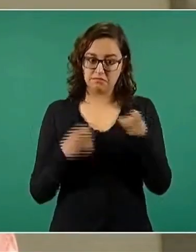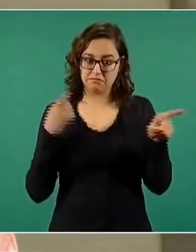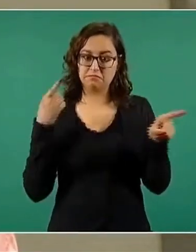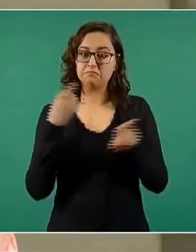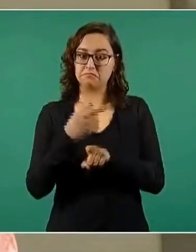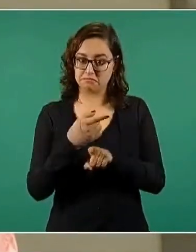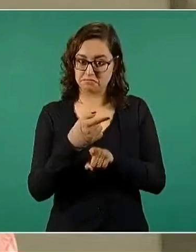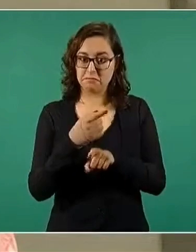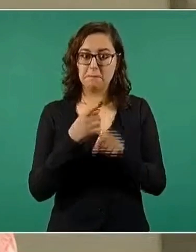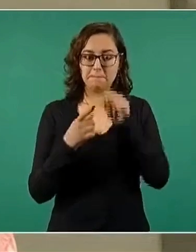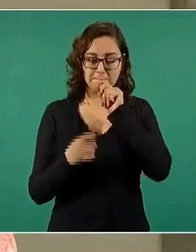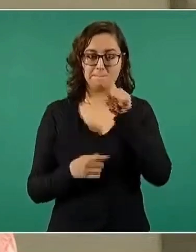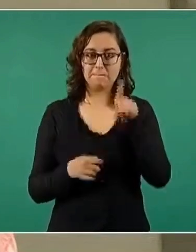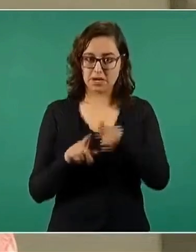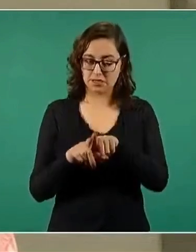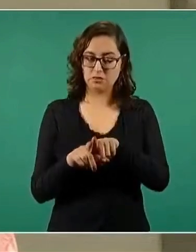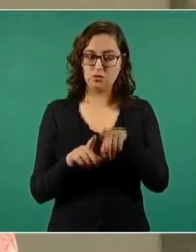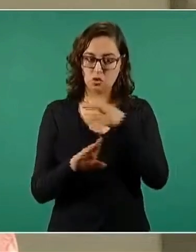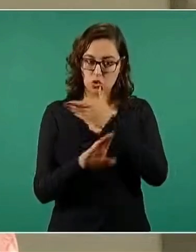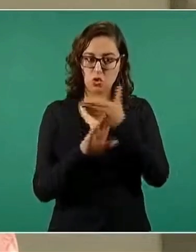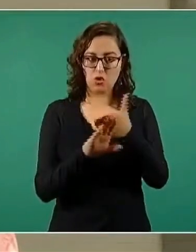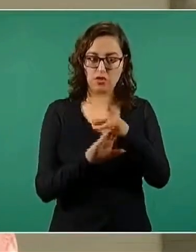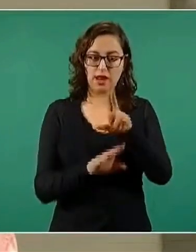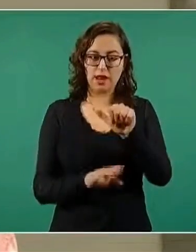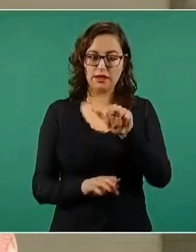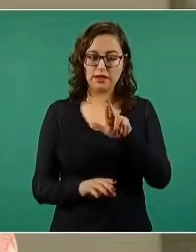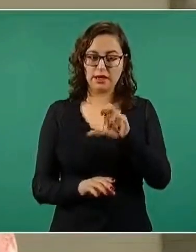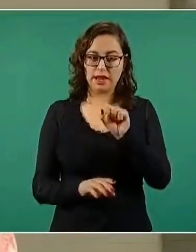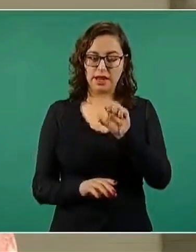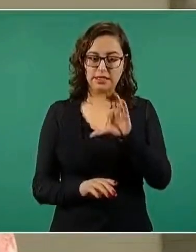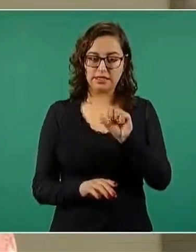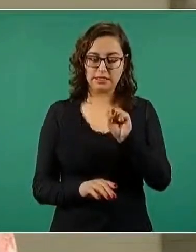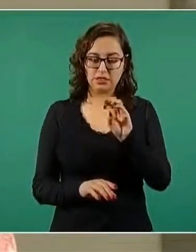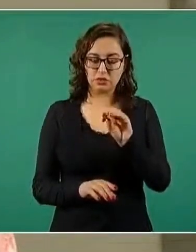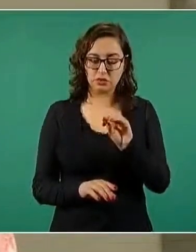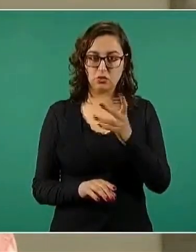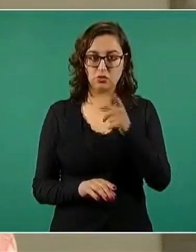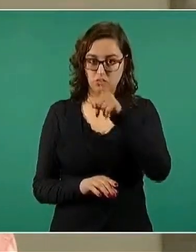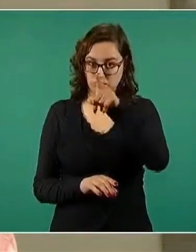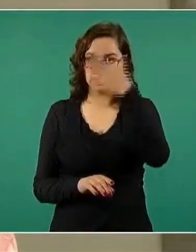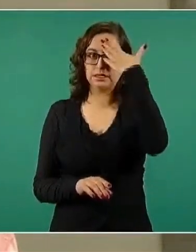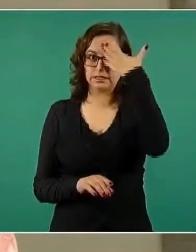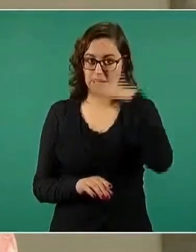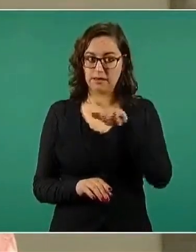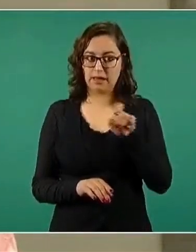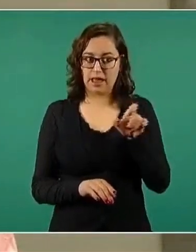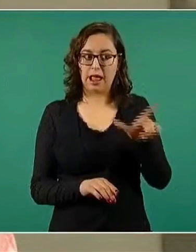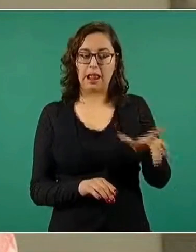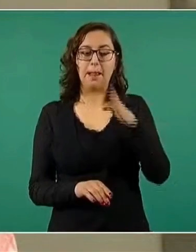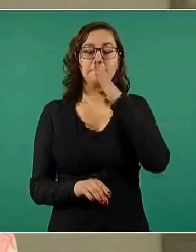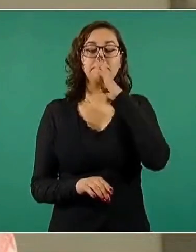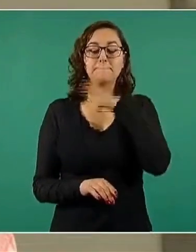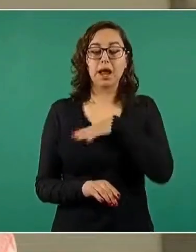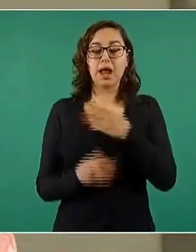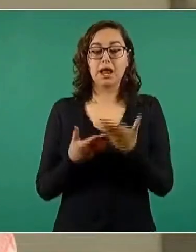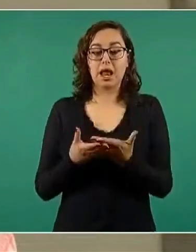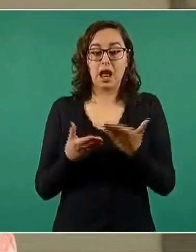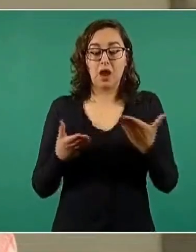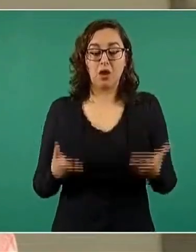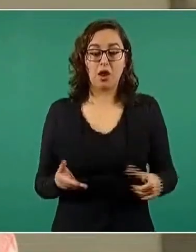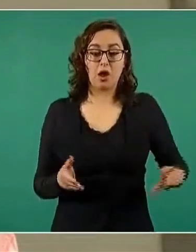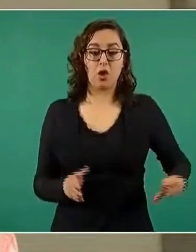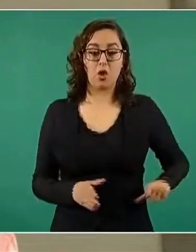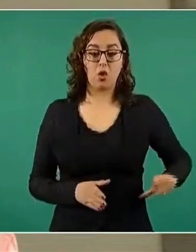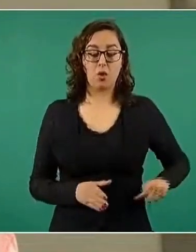en su momento a Narciso Agúndez de traidor y pianista tras su detención. Ahora bien, presidente, el gobernador Víctor Castro en campaña